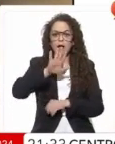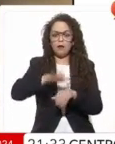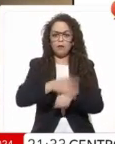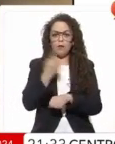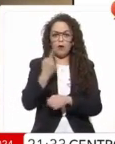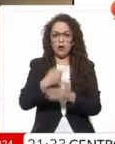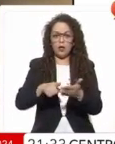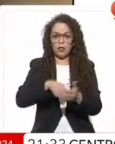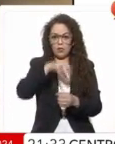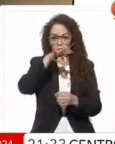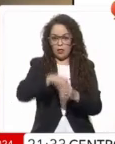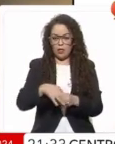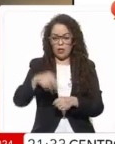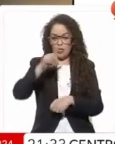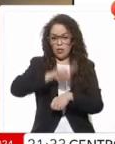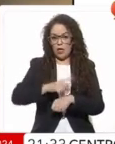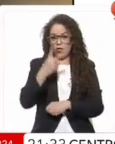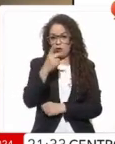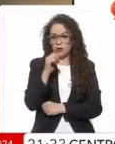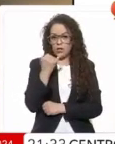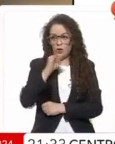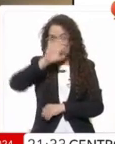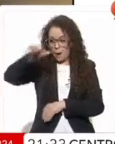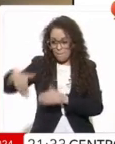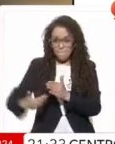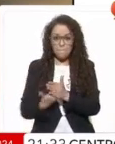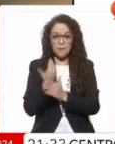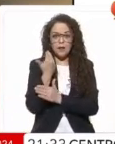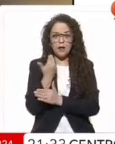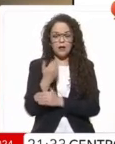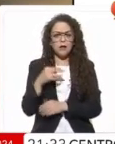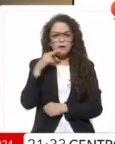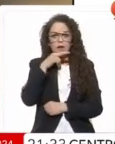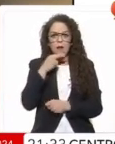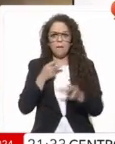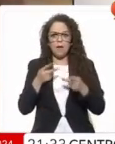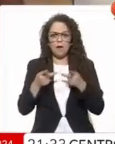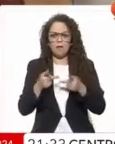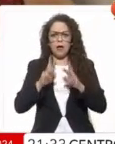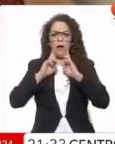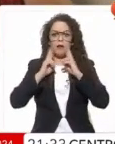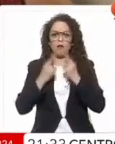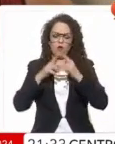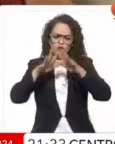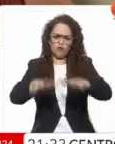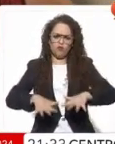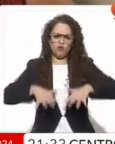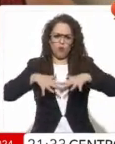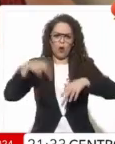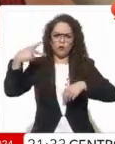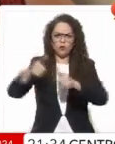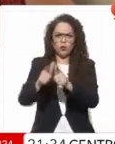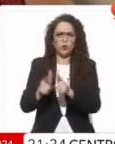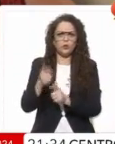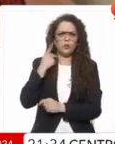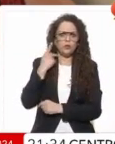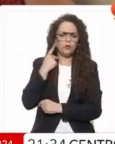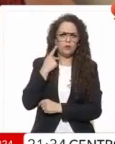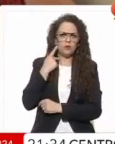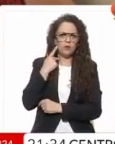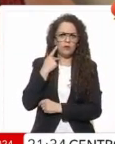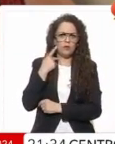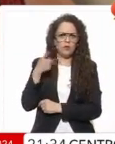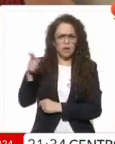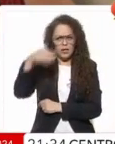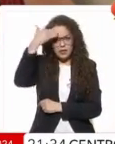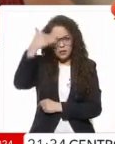siguiente de la elección del 2 de junio empezó la preparación para una Asamblea Nacional, sabiendo que